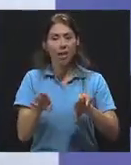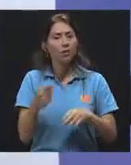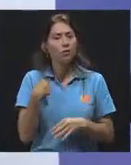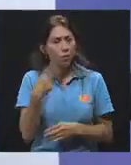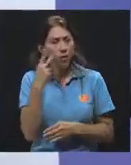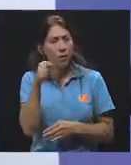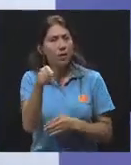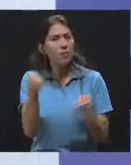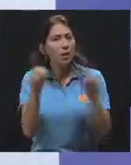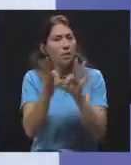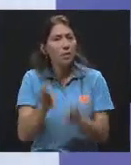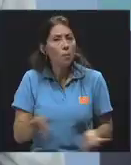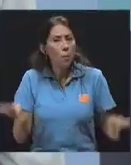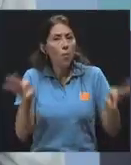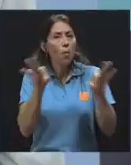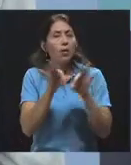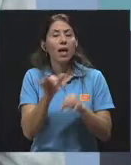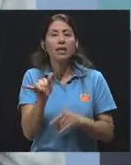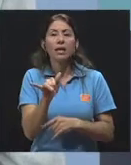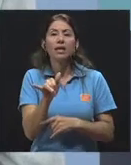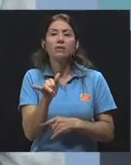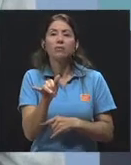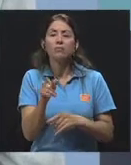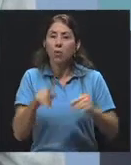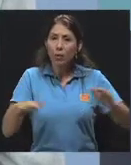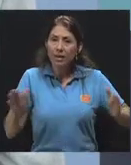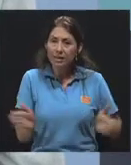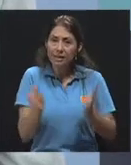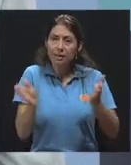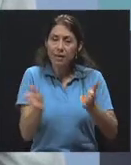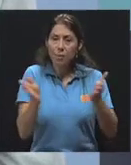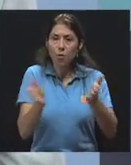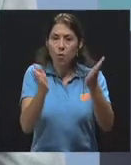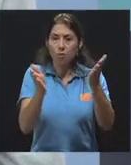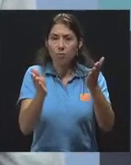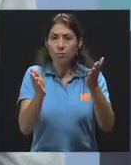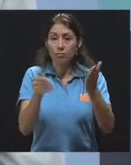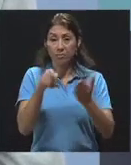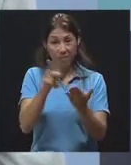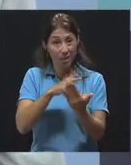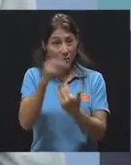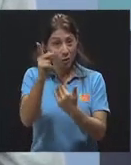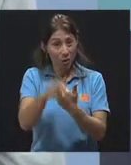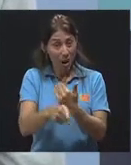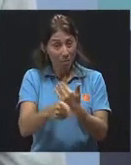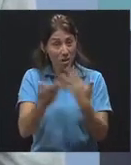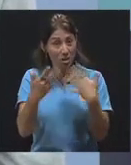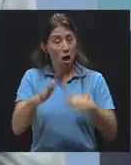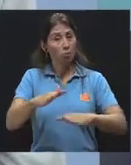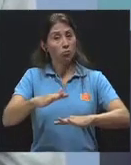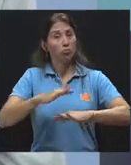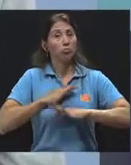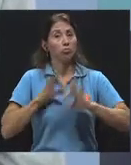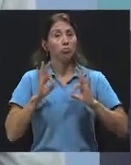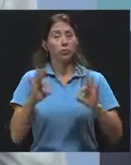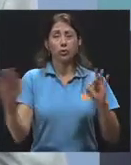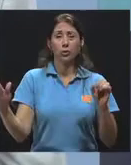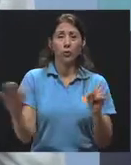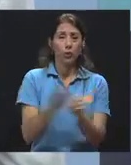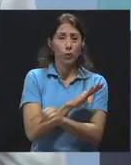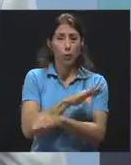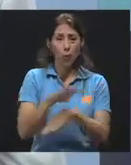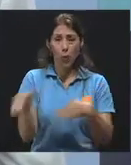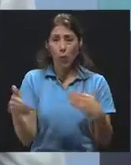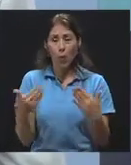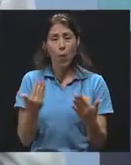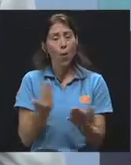lo que veo como más importante es que ha servido como un gran estímulo. O sea, tampoco el programa en sí abarca toda la cuestión